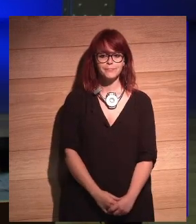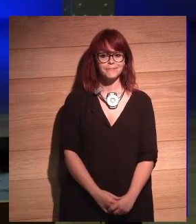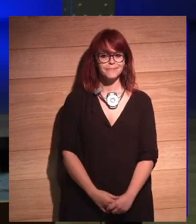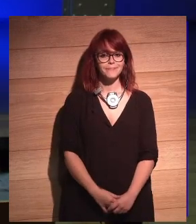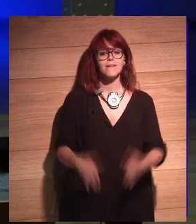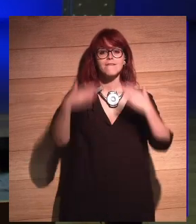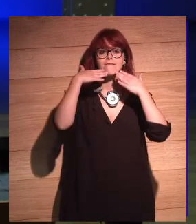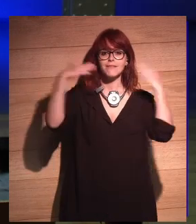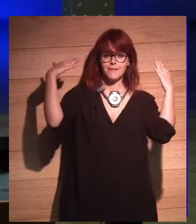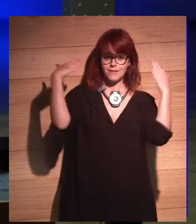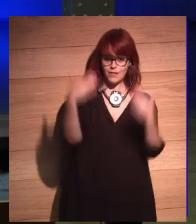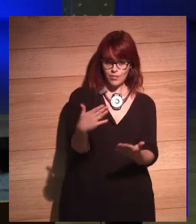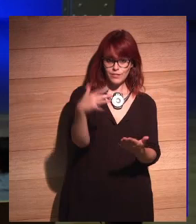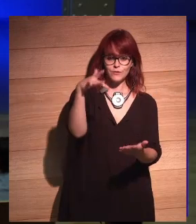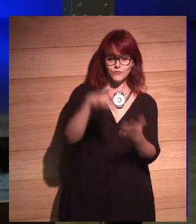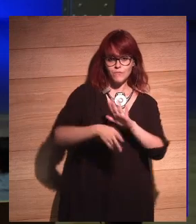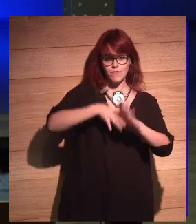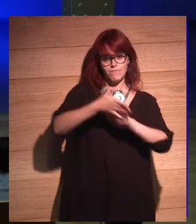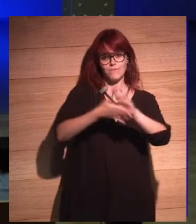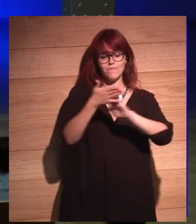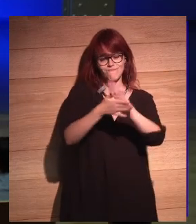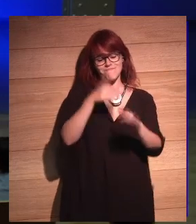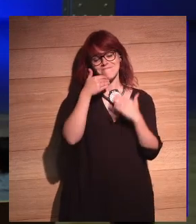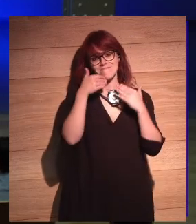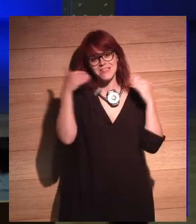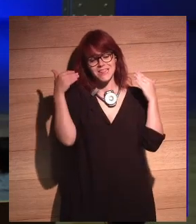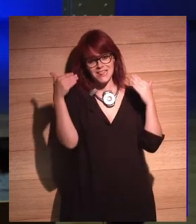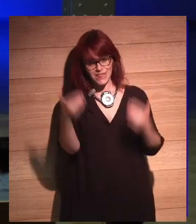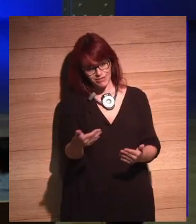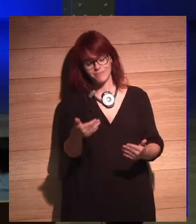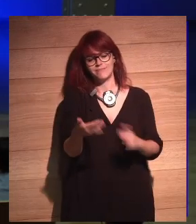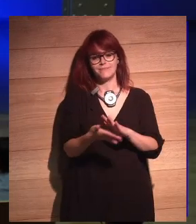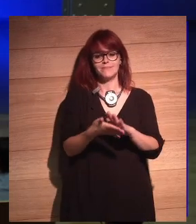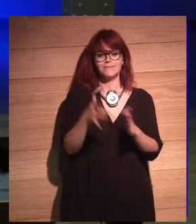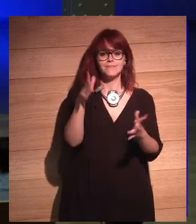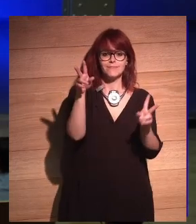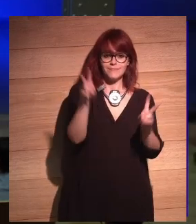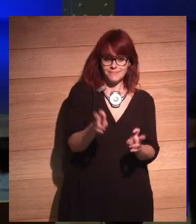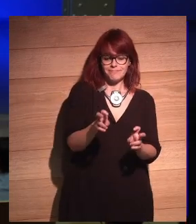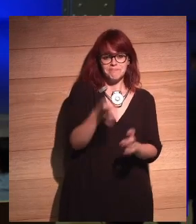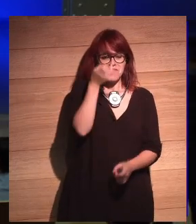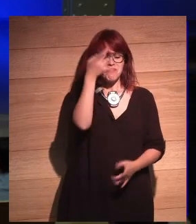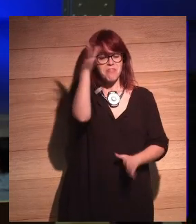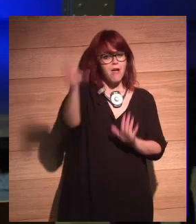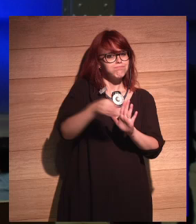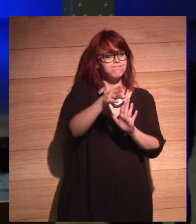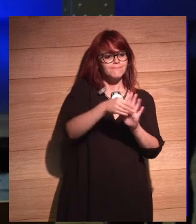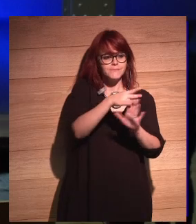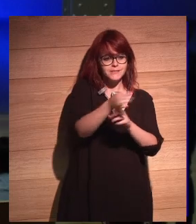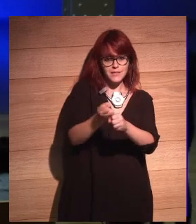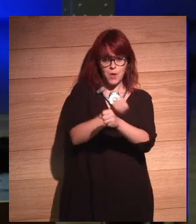Thank you so much for this. Muchas gracias por estas ideas que nos has dado de tu